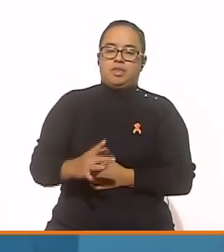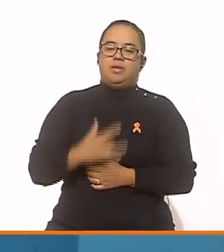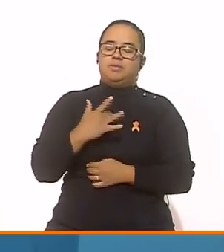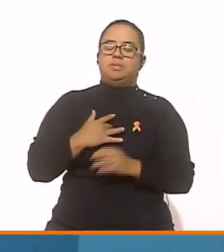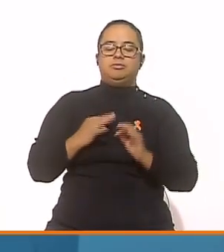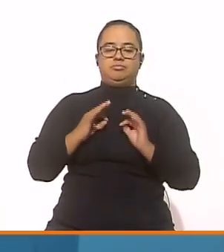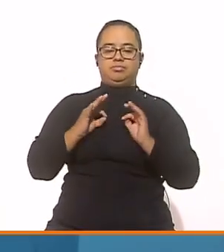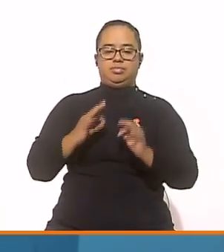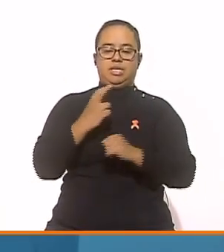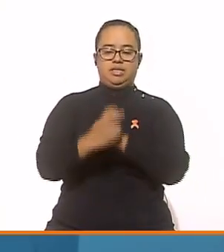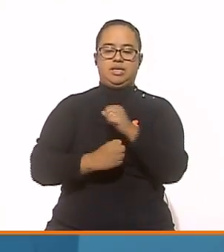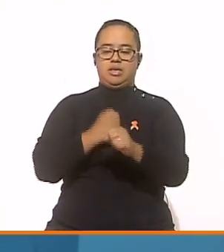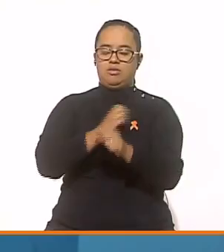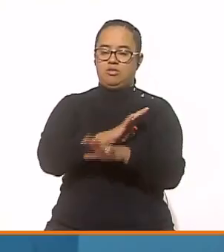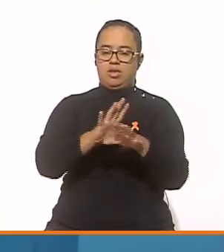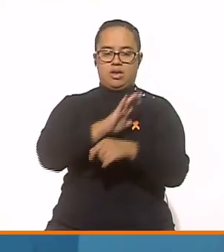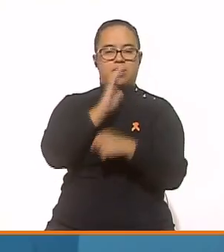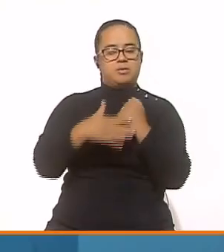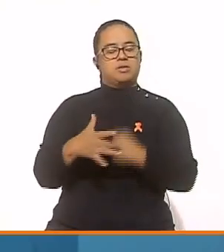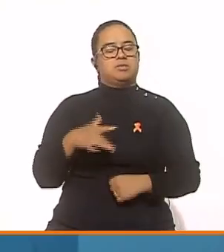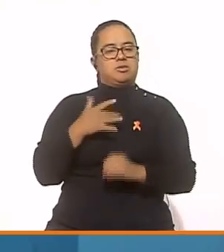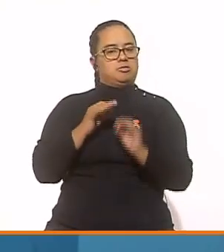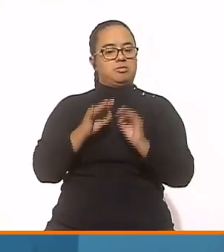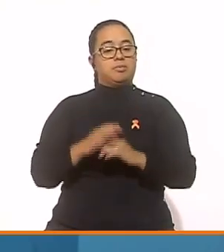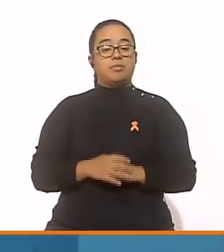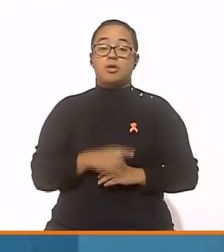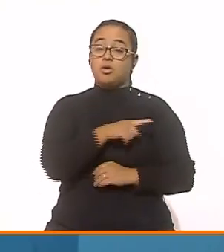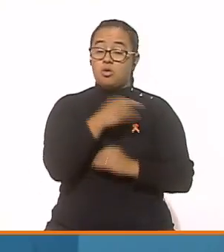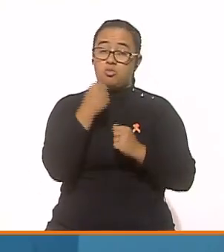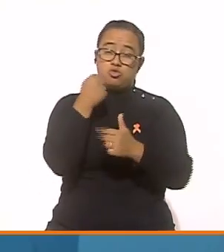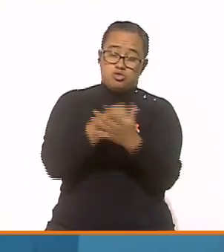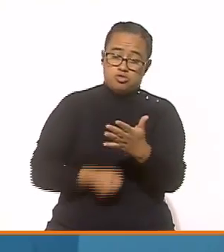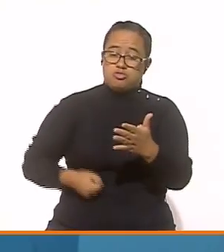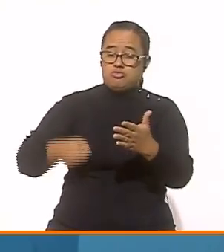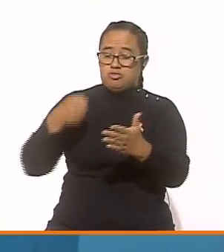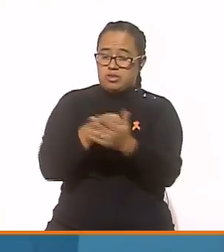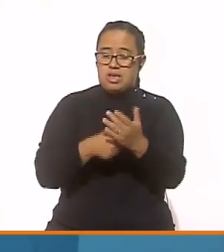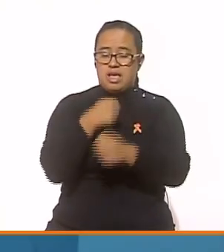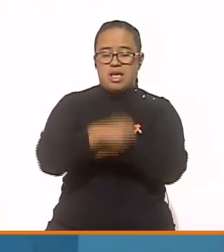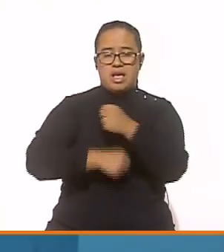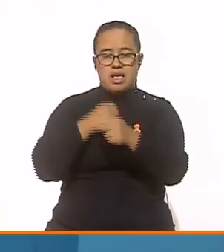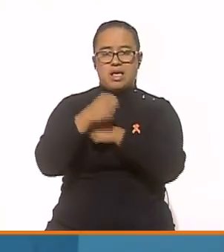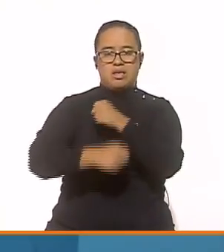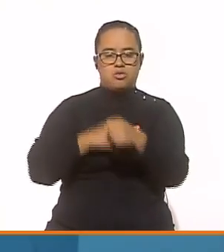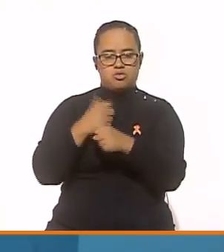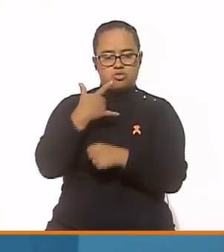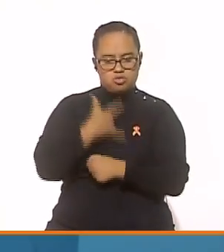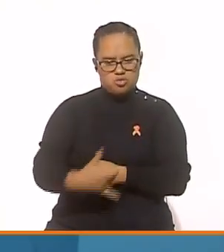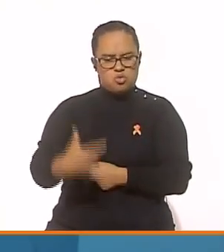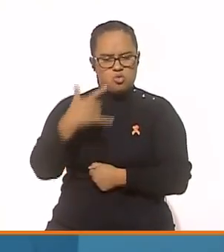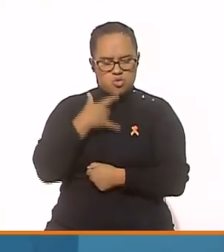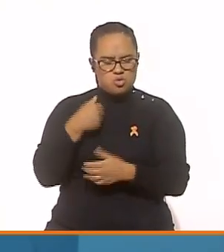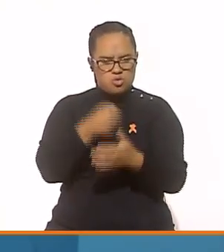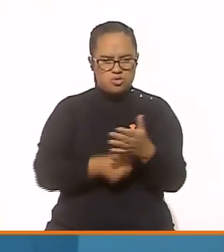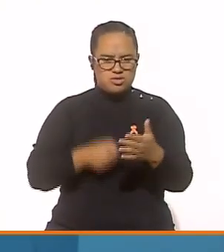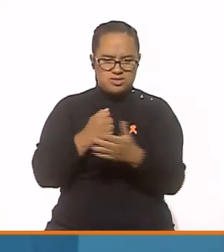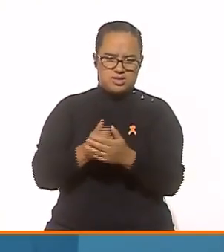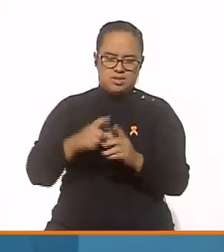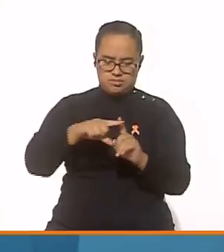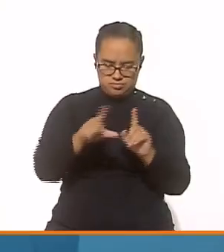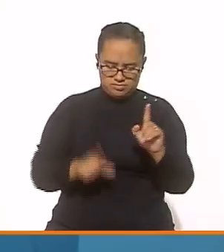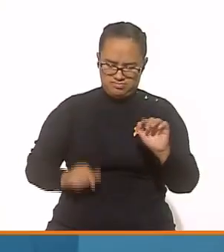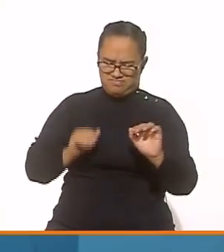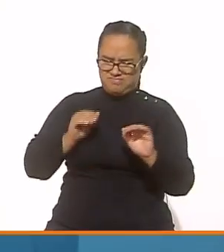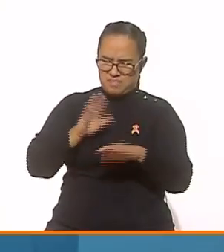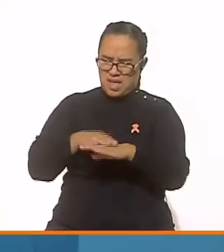cerrar muy bien el año. Así es, Charly, han sido muchos años de lucha que se ha emprendido en toda la República y poco a poco